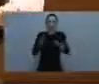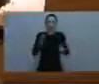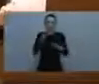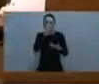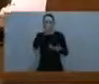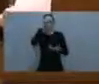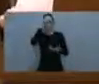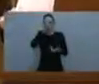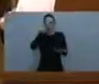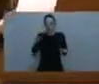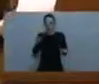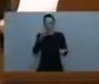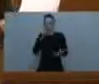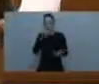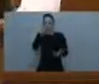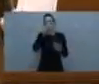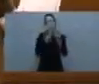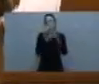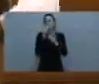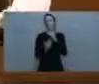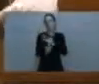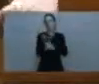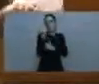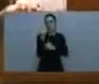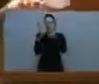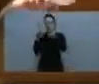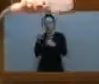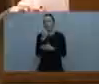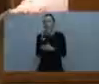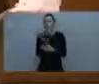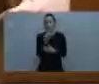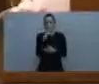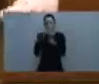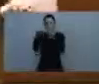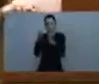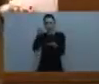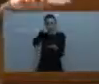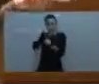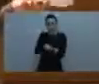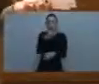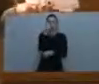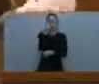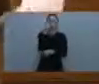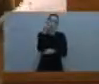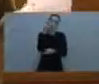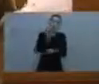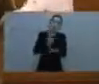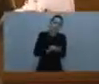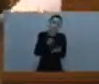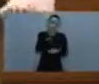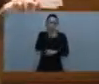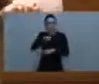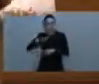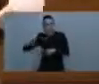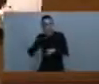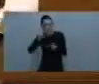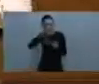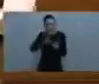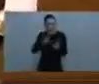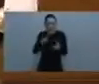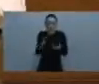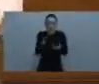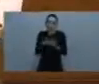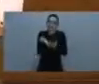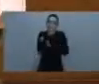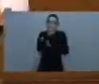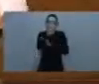lo que dijo en la última sesión en la que usted participó. Participa 2 veces al mes, tampoco es mucho apelar a la memoria como para que